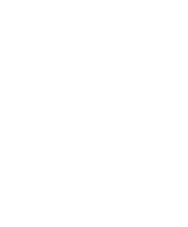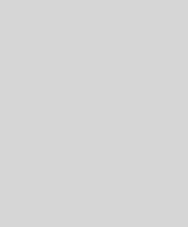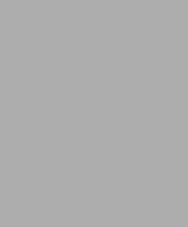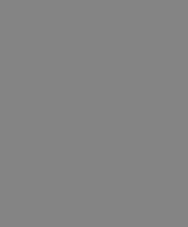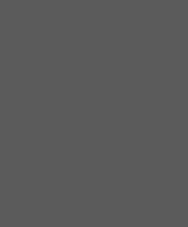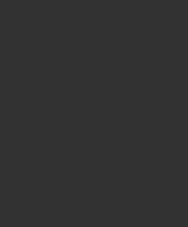¡Gracias!